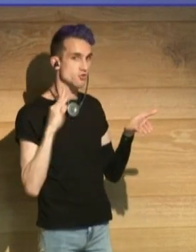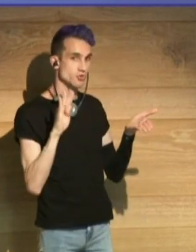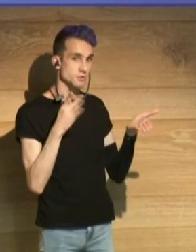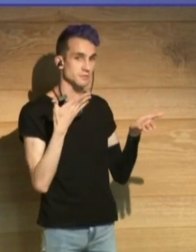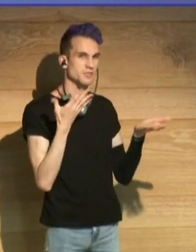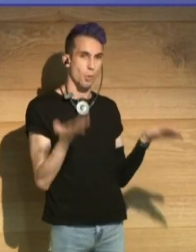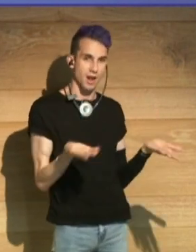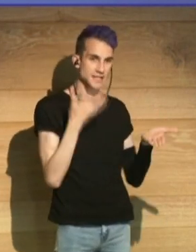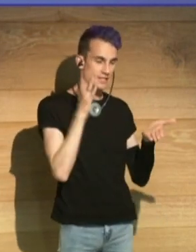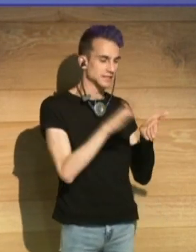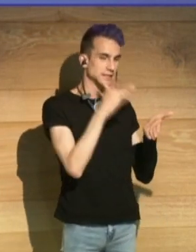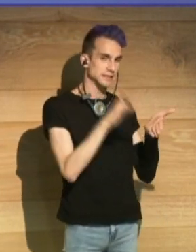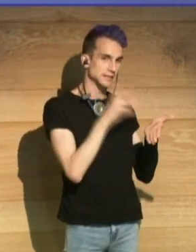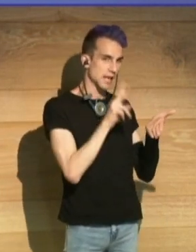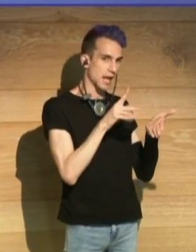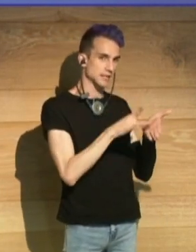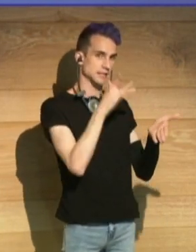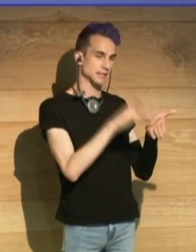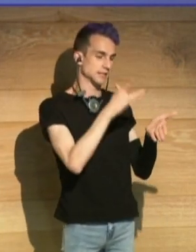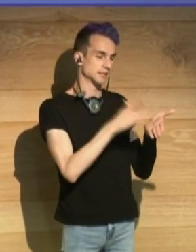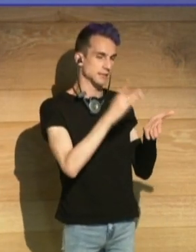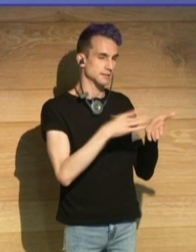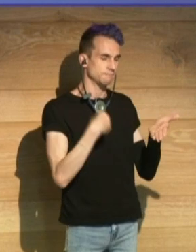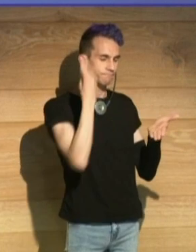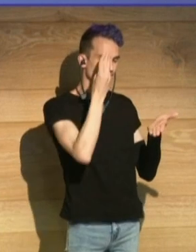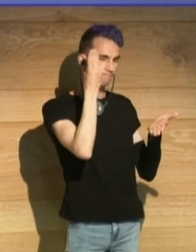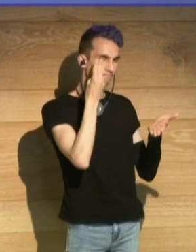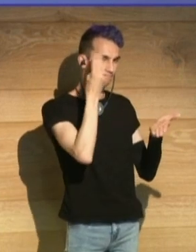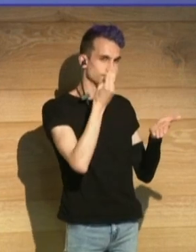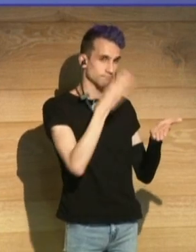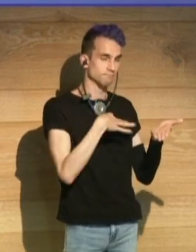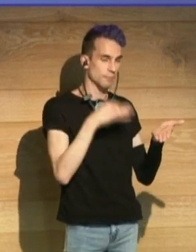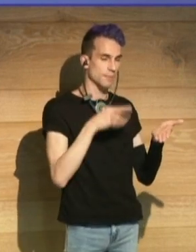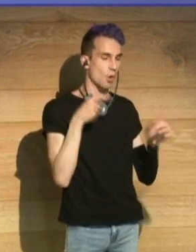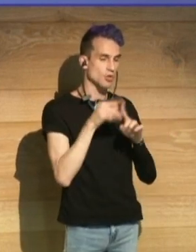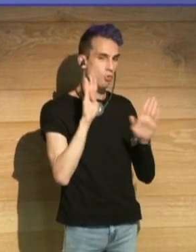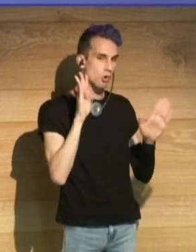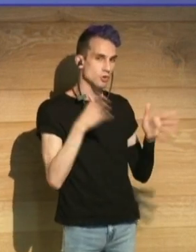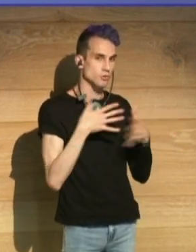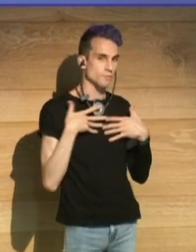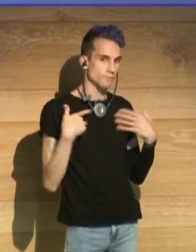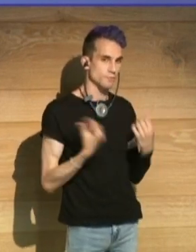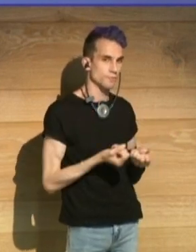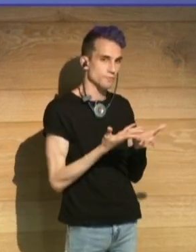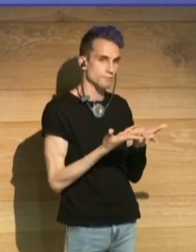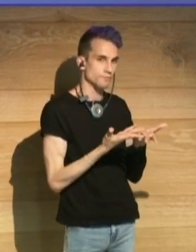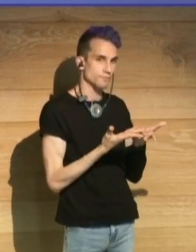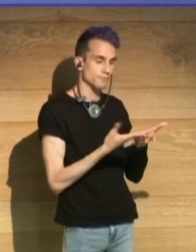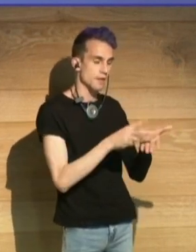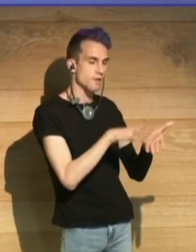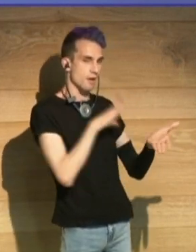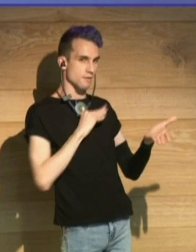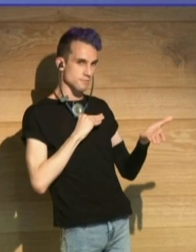pasando las páginas y te vas preguntando, que quizá era ese su objetivo, ¿no? Pero ¿cómo es posible? ¿Cómo fue posible?